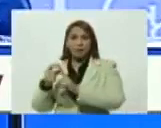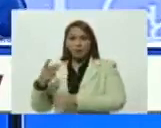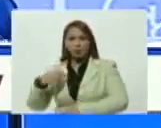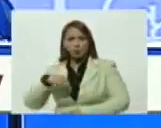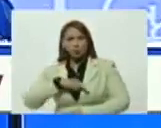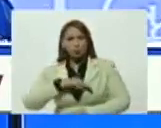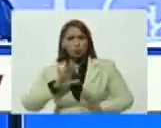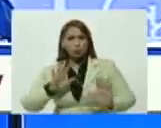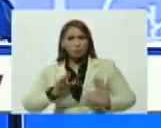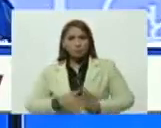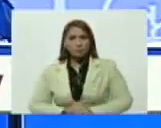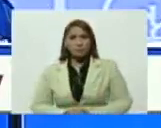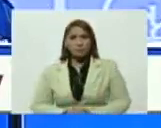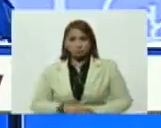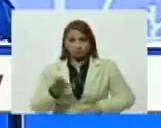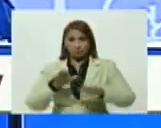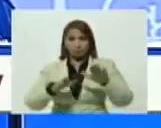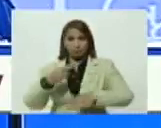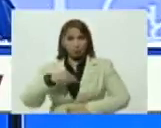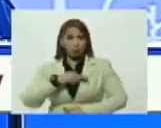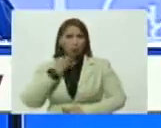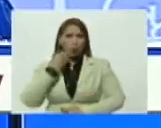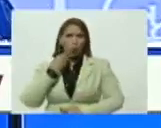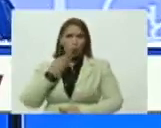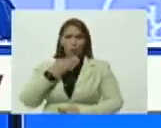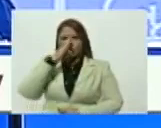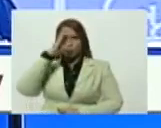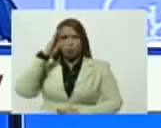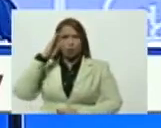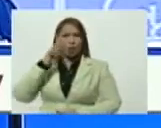Nosotros, que aún somos jóvenes, Diosdado, Silita,